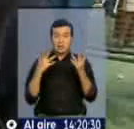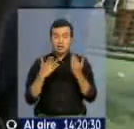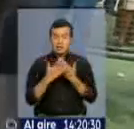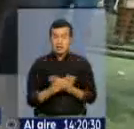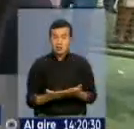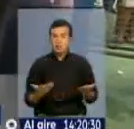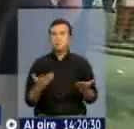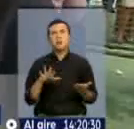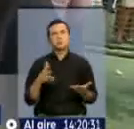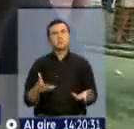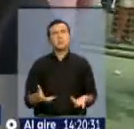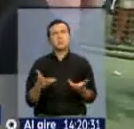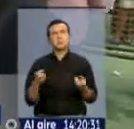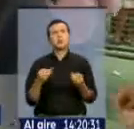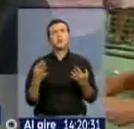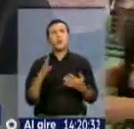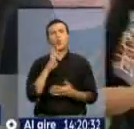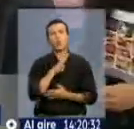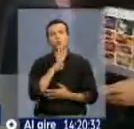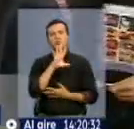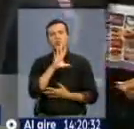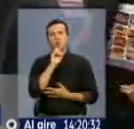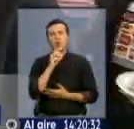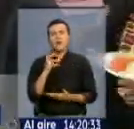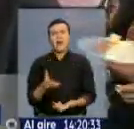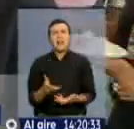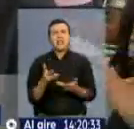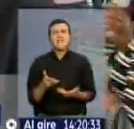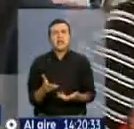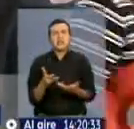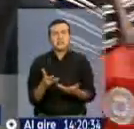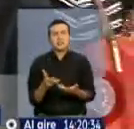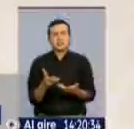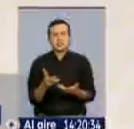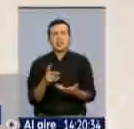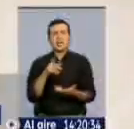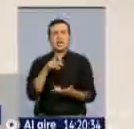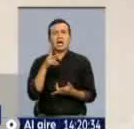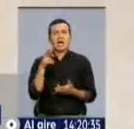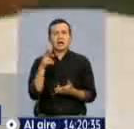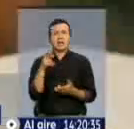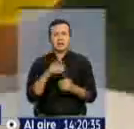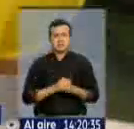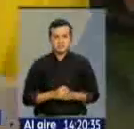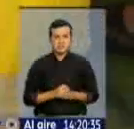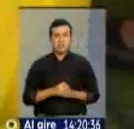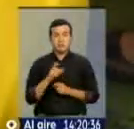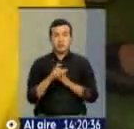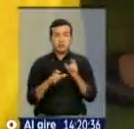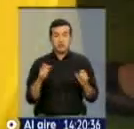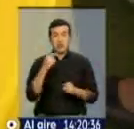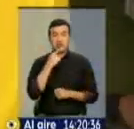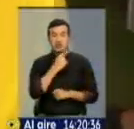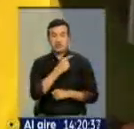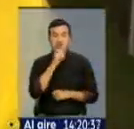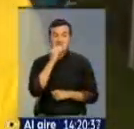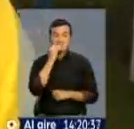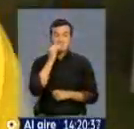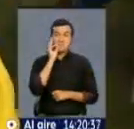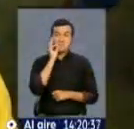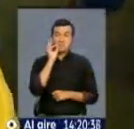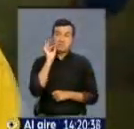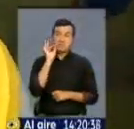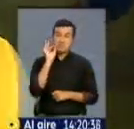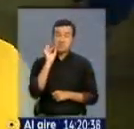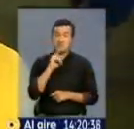que equivale más o menos a 450 libras de pulpa de cangrejo. Según dijeron los asistentes, el sabor del